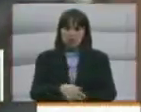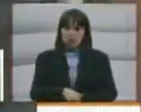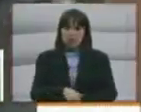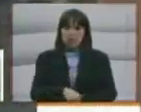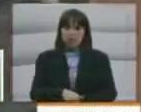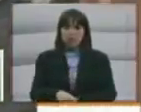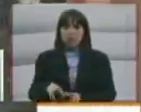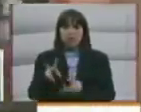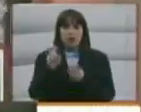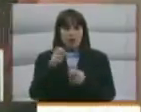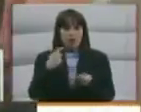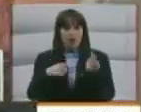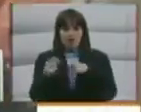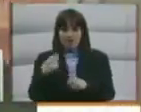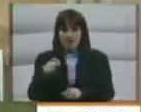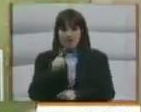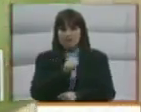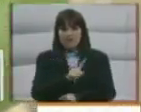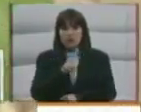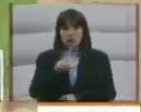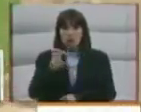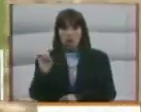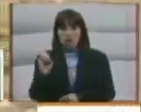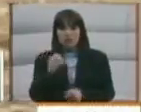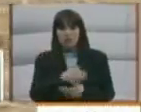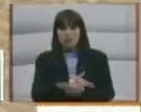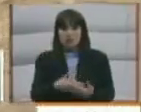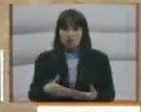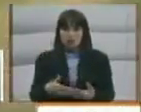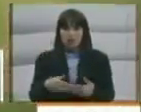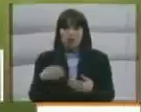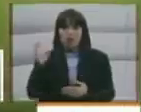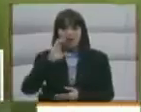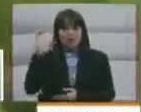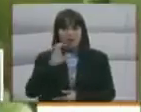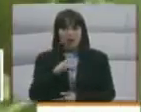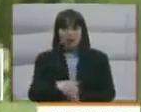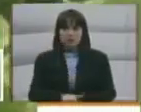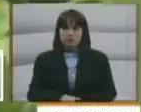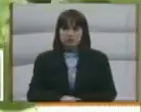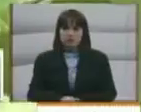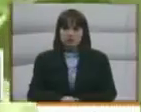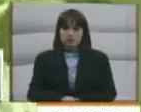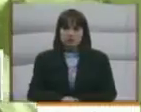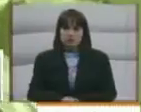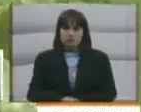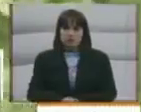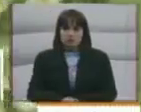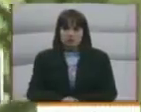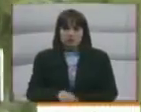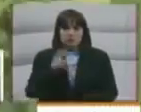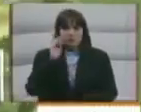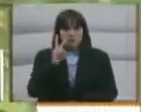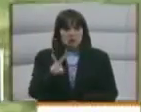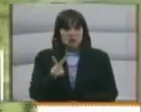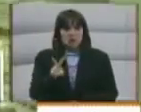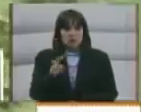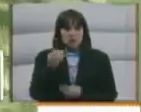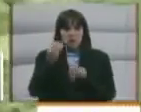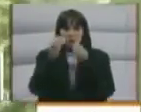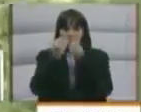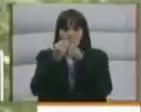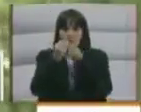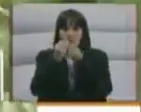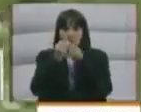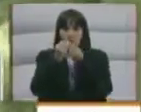venden en 120 millones de bolívares allá en Caracas. Cualquiera que ve estas cantidades, ¿no?, de